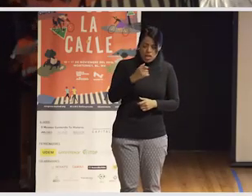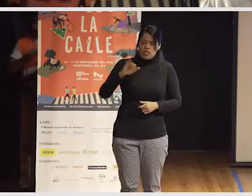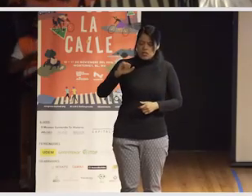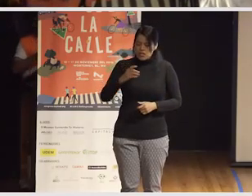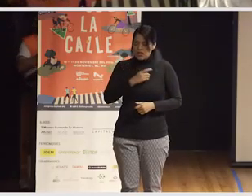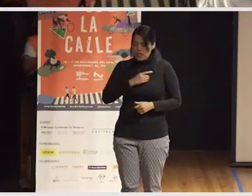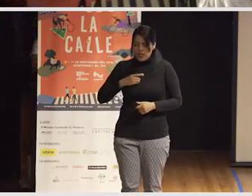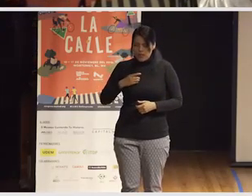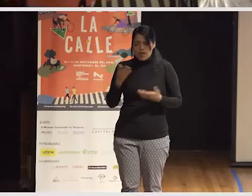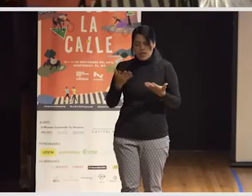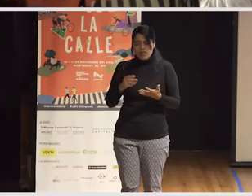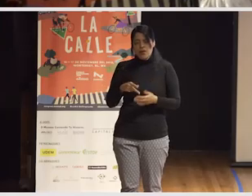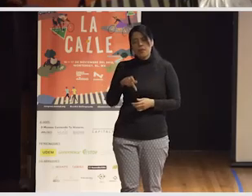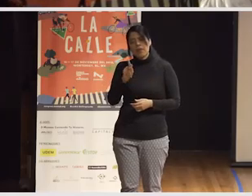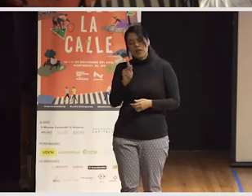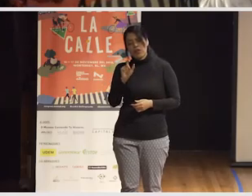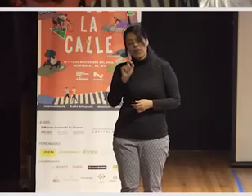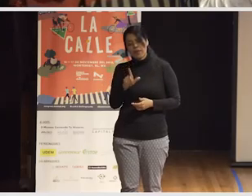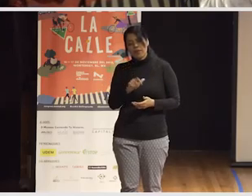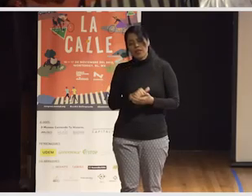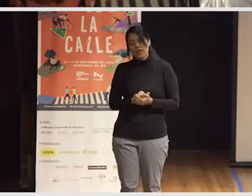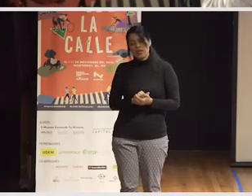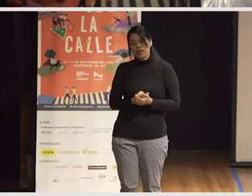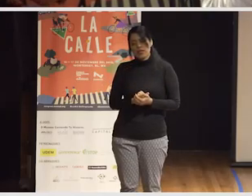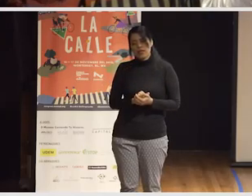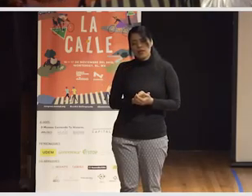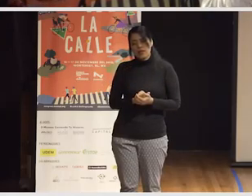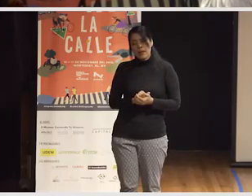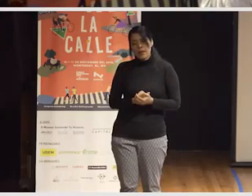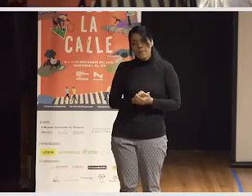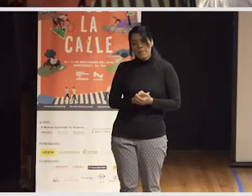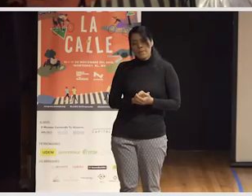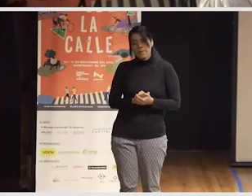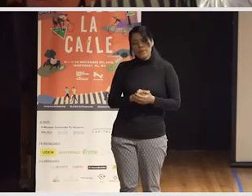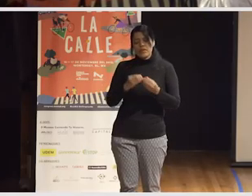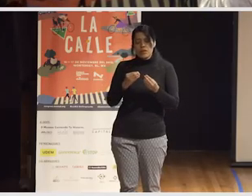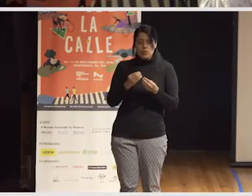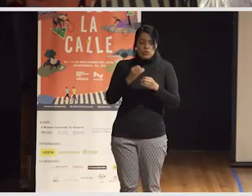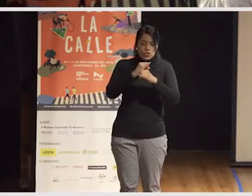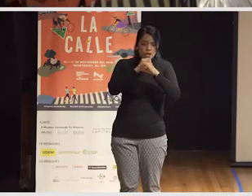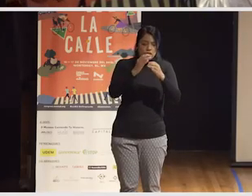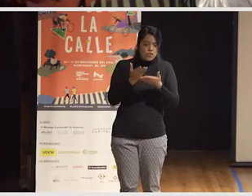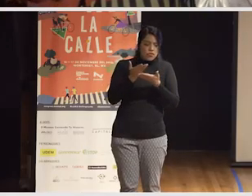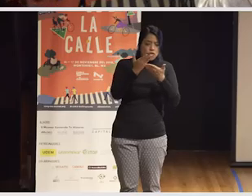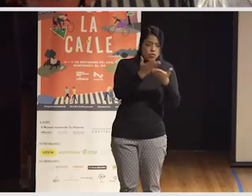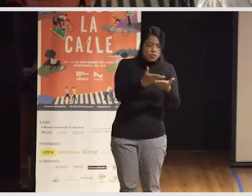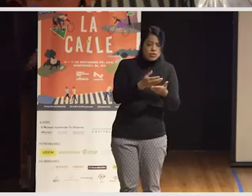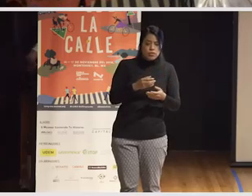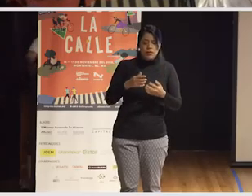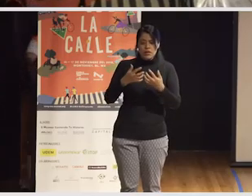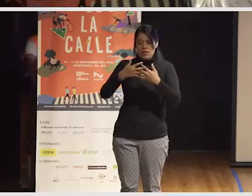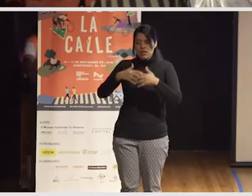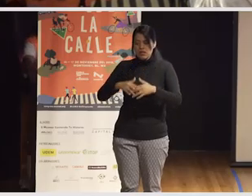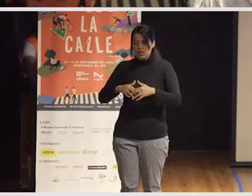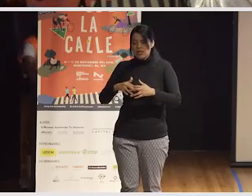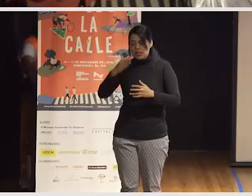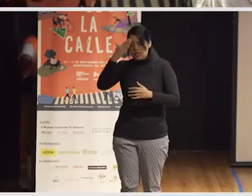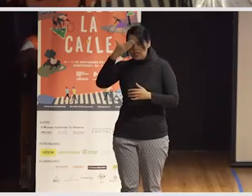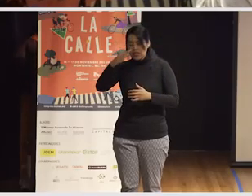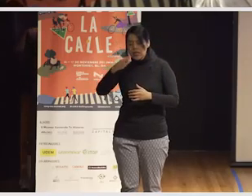hacer pero si también tienes que dar el brindar como mucha información para que las empresas sepan orientar